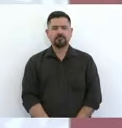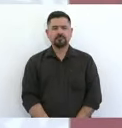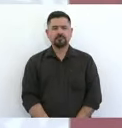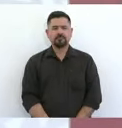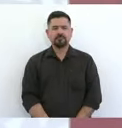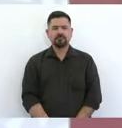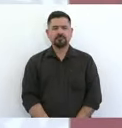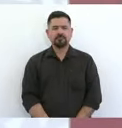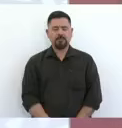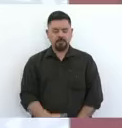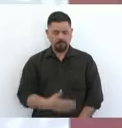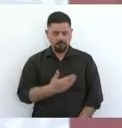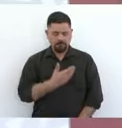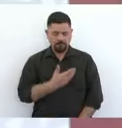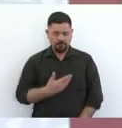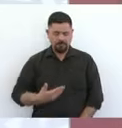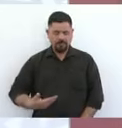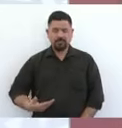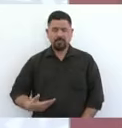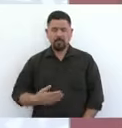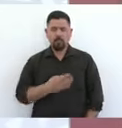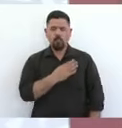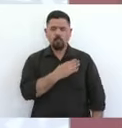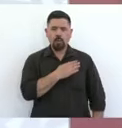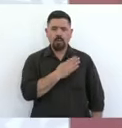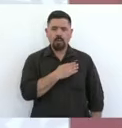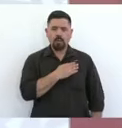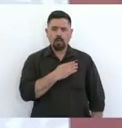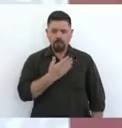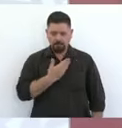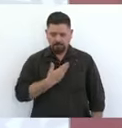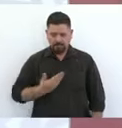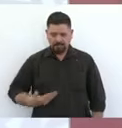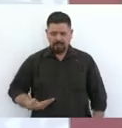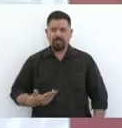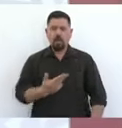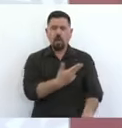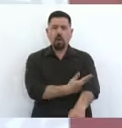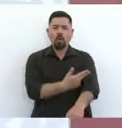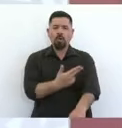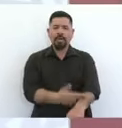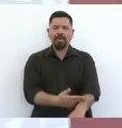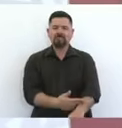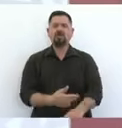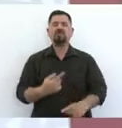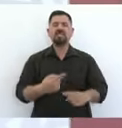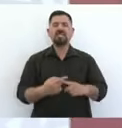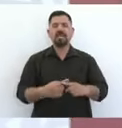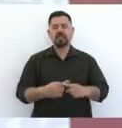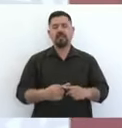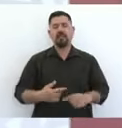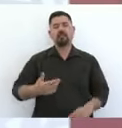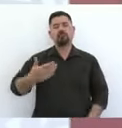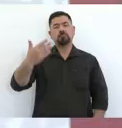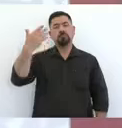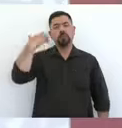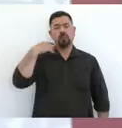Hubo un presidente bueno, por honesto, don Adolfo Ruiz Cortines,